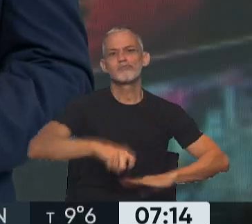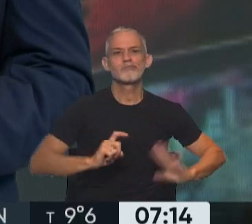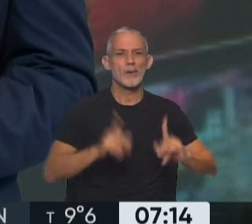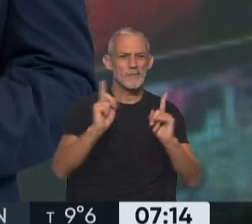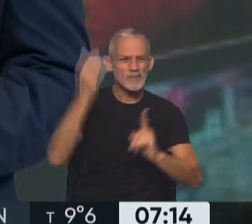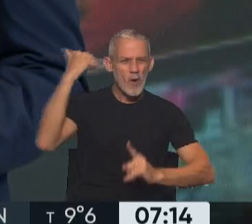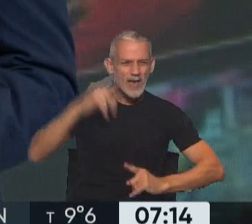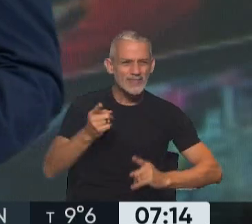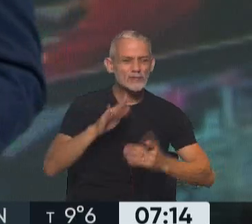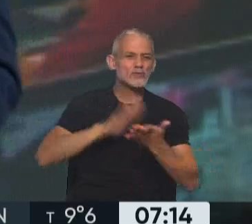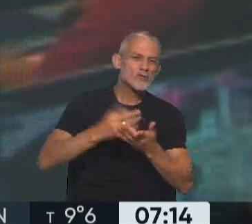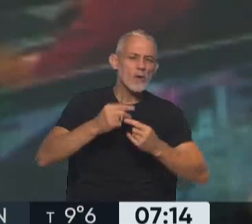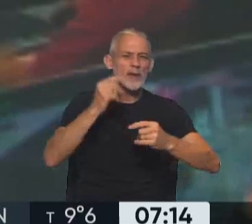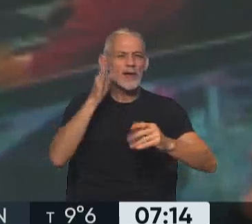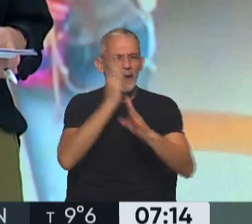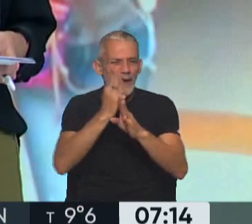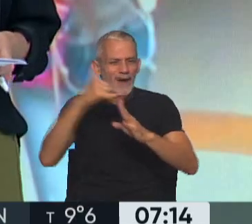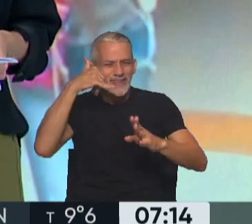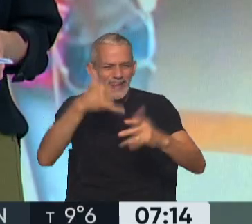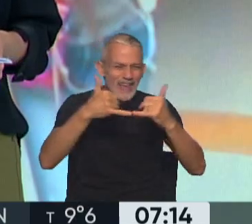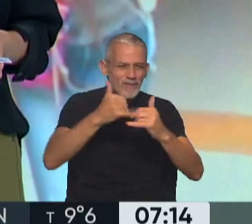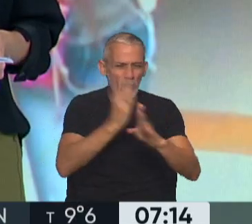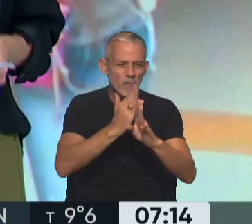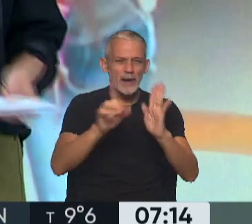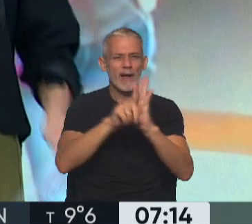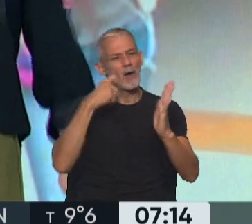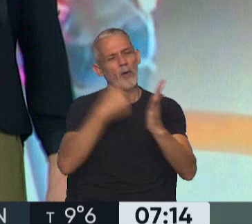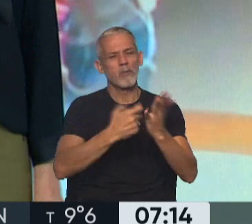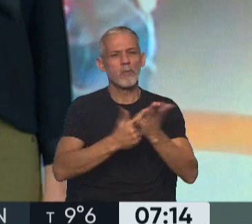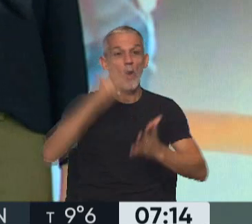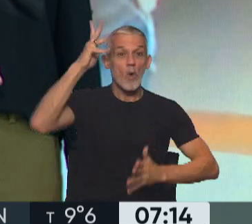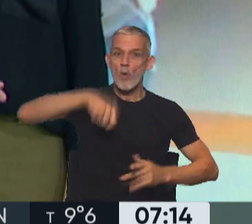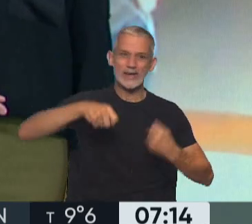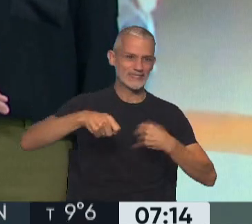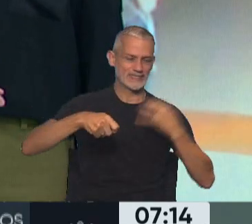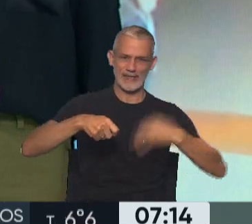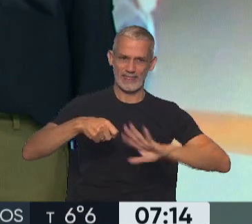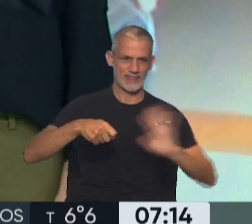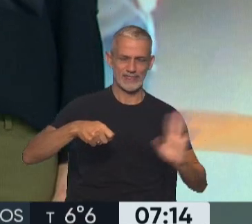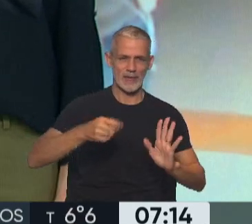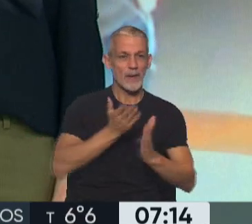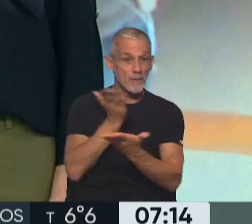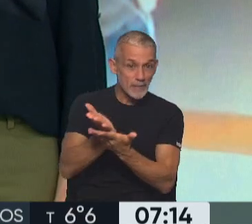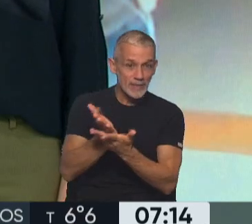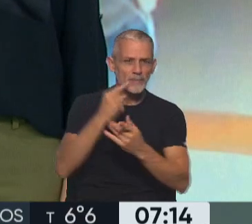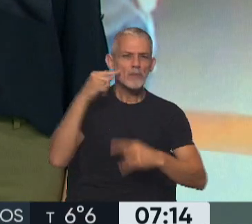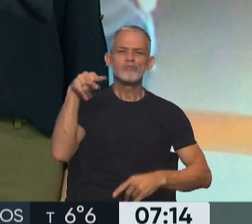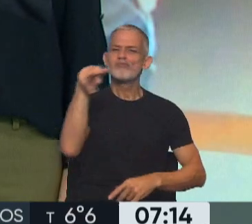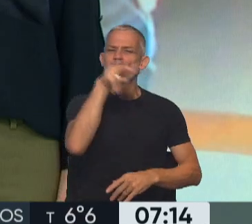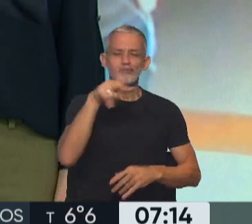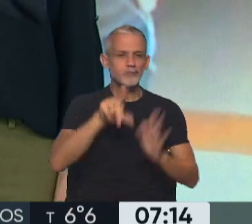lo que ocurrió en la causa por presunto espionaje ilegal. A ver, claro, eso te iba a decir. Esto no es espionaje, esto es monitoreo,